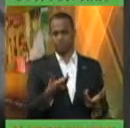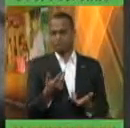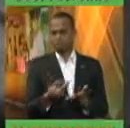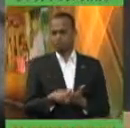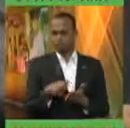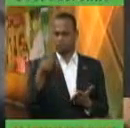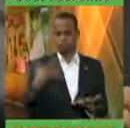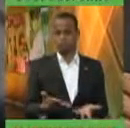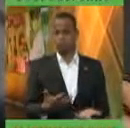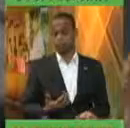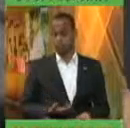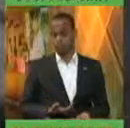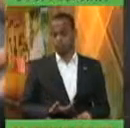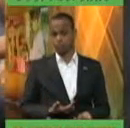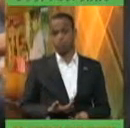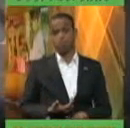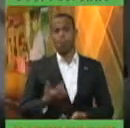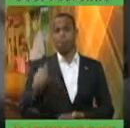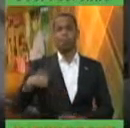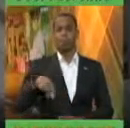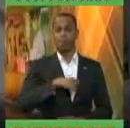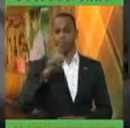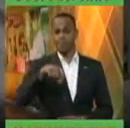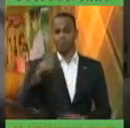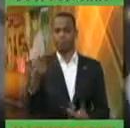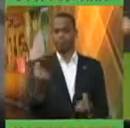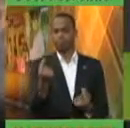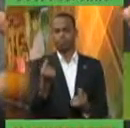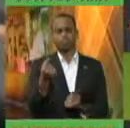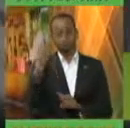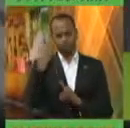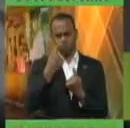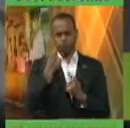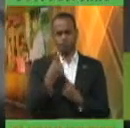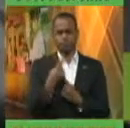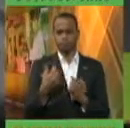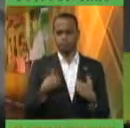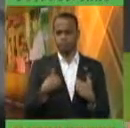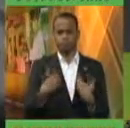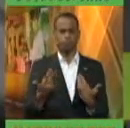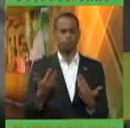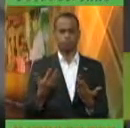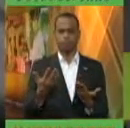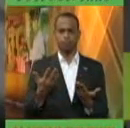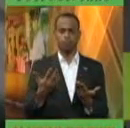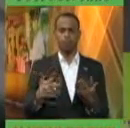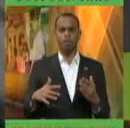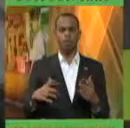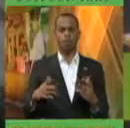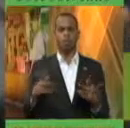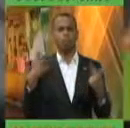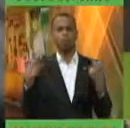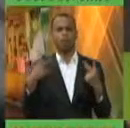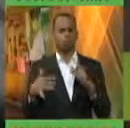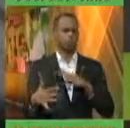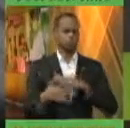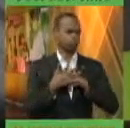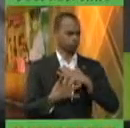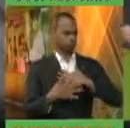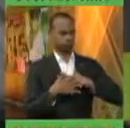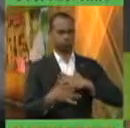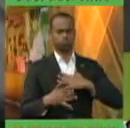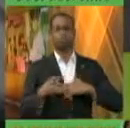tipo de turista nosotros también tenemos que ser práctico hay playa popular es donde la persona pueden en la misma